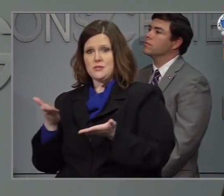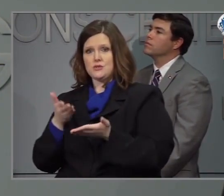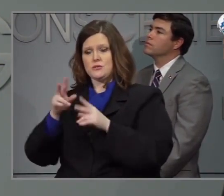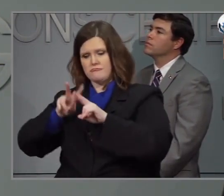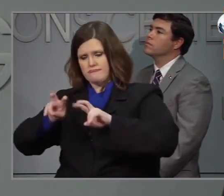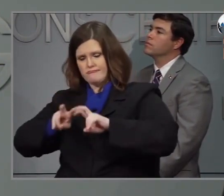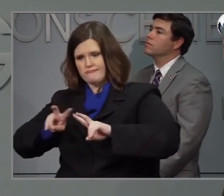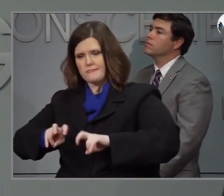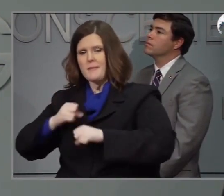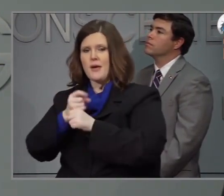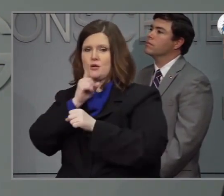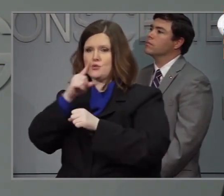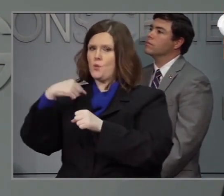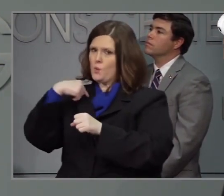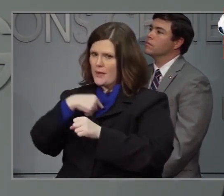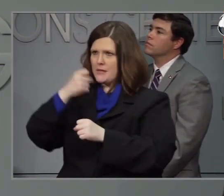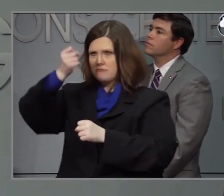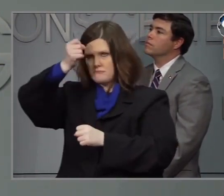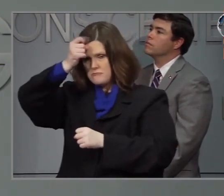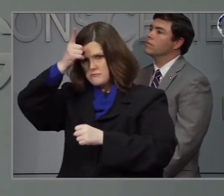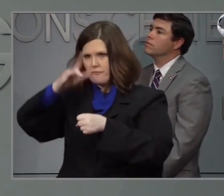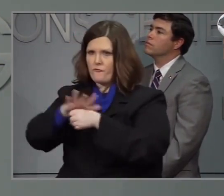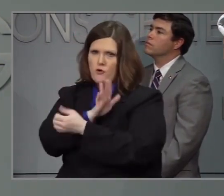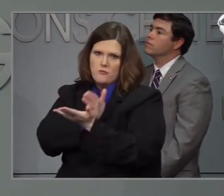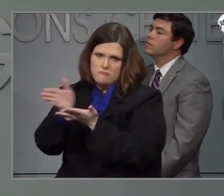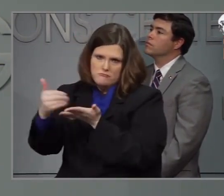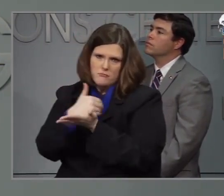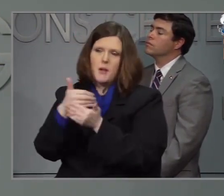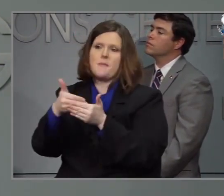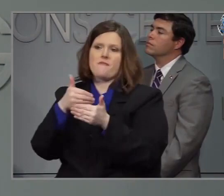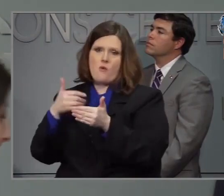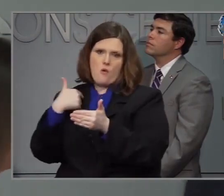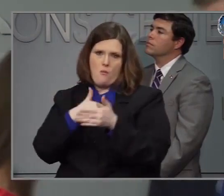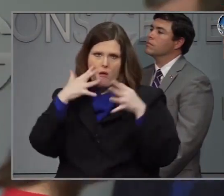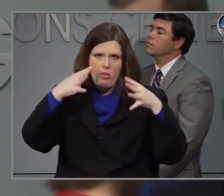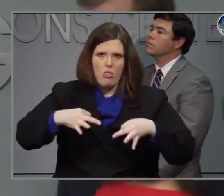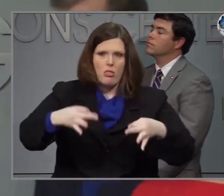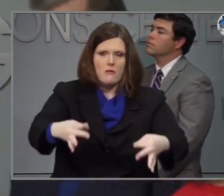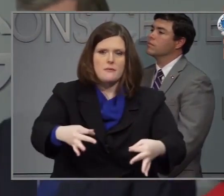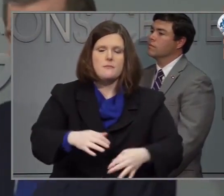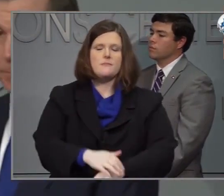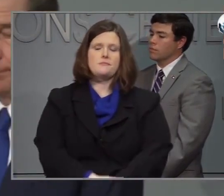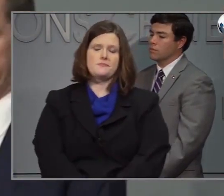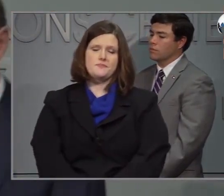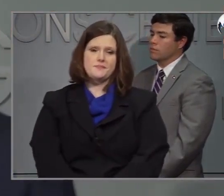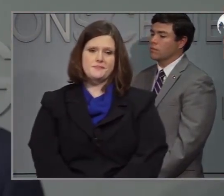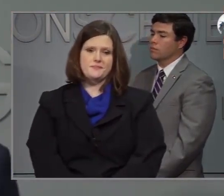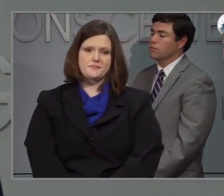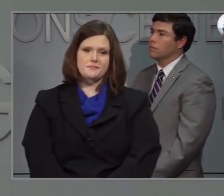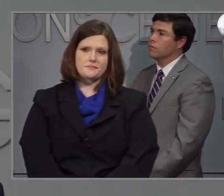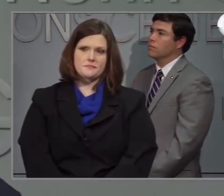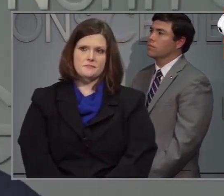a ayudar a utilizar estas nuevas técnicas de vigilancia para comprender el virus conforme pasa el tiempo